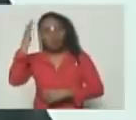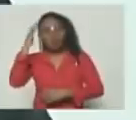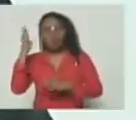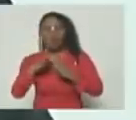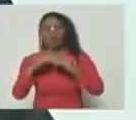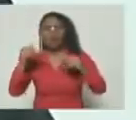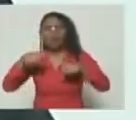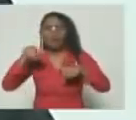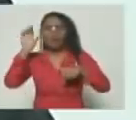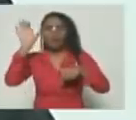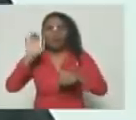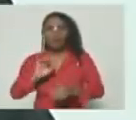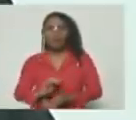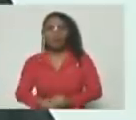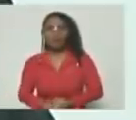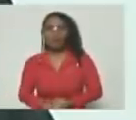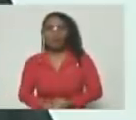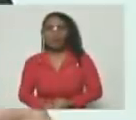país,